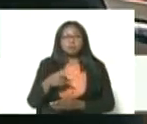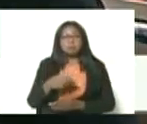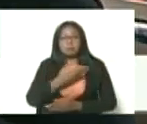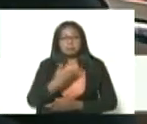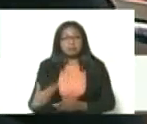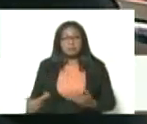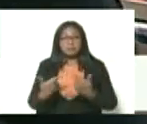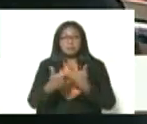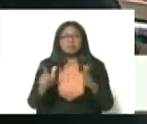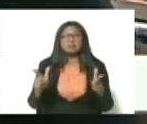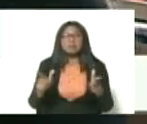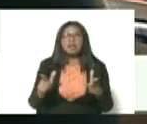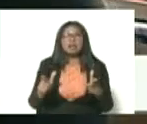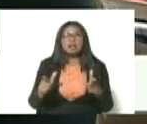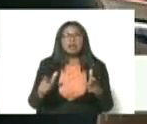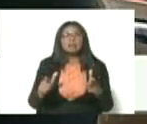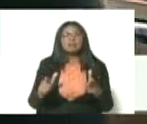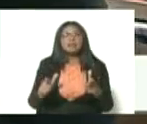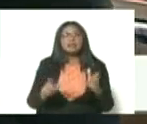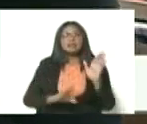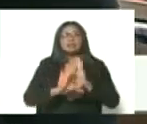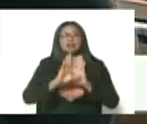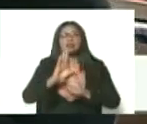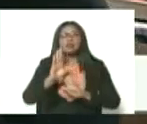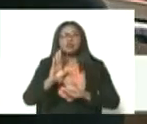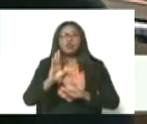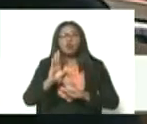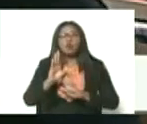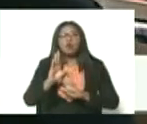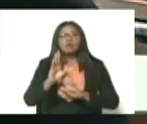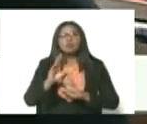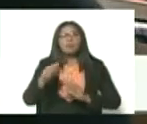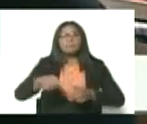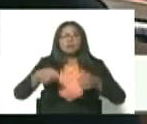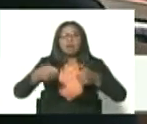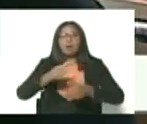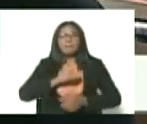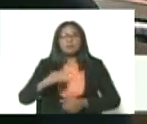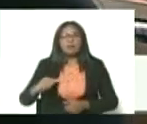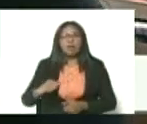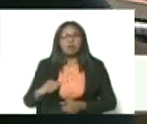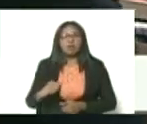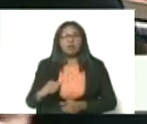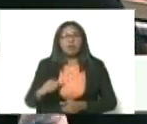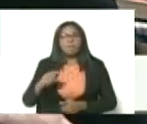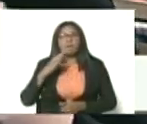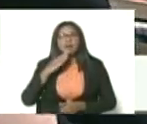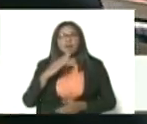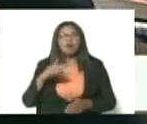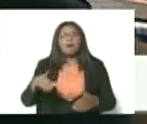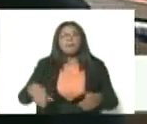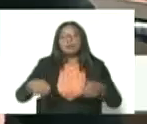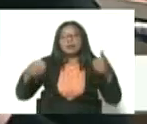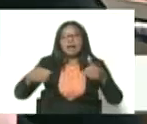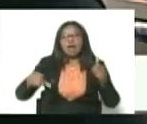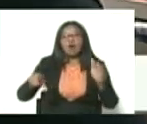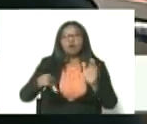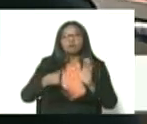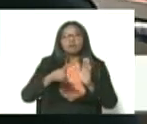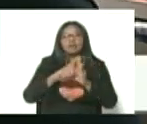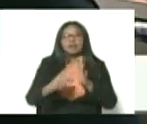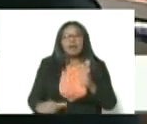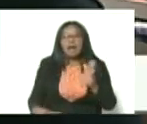el desarrollo de un mercado privado que importe las vacunas? No estamos hablando de mercado negro, estamos hablando tal vez de empresas privadas